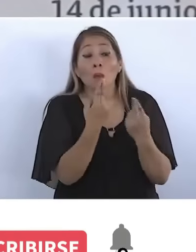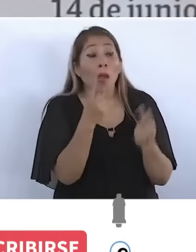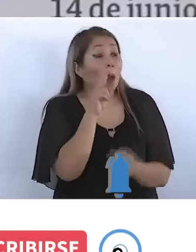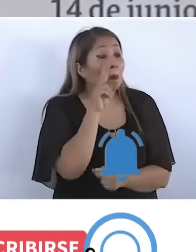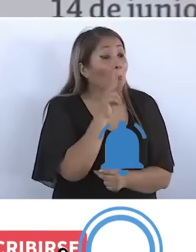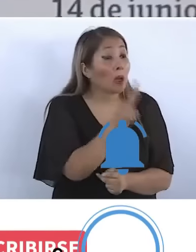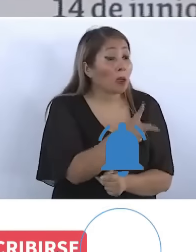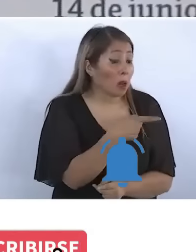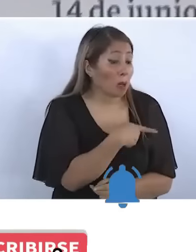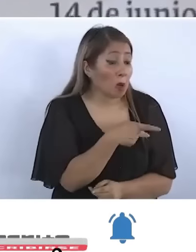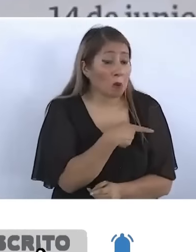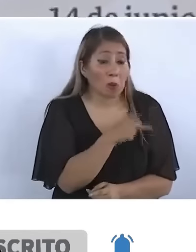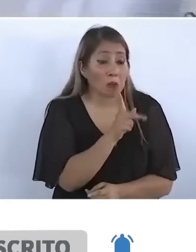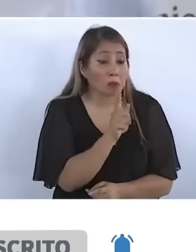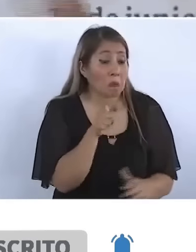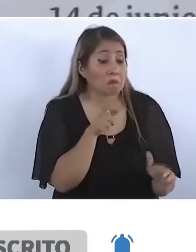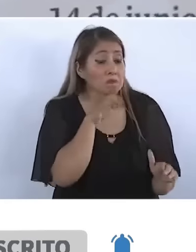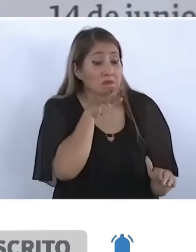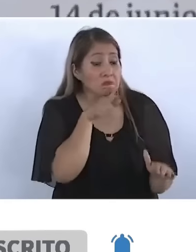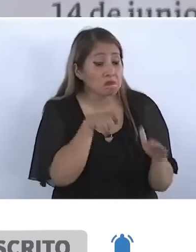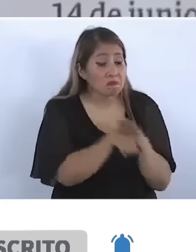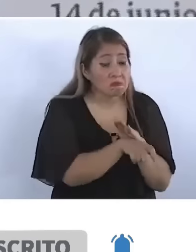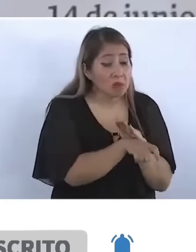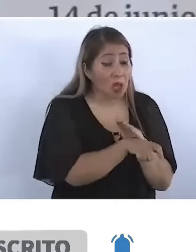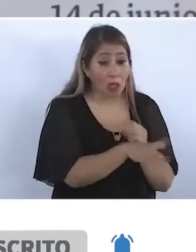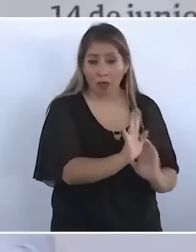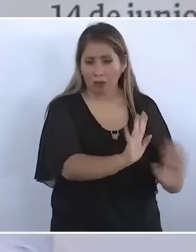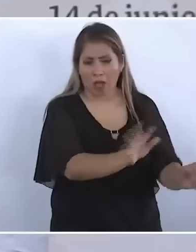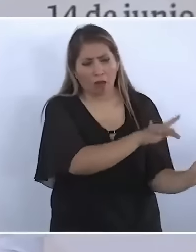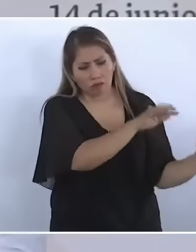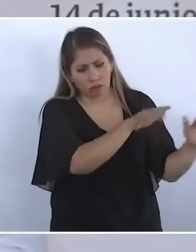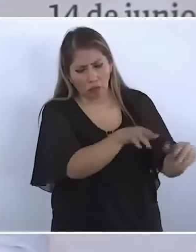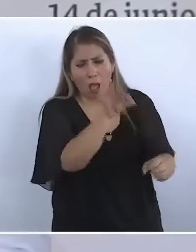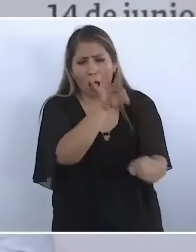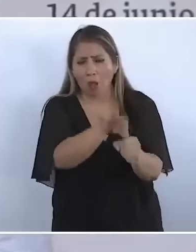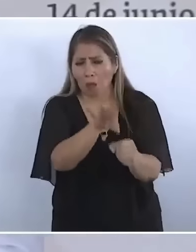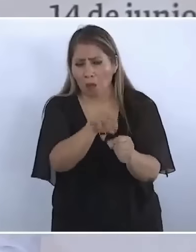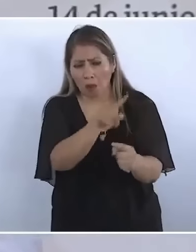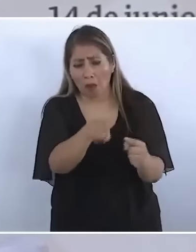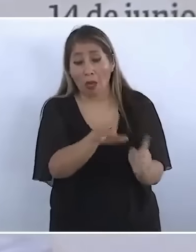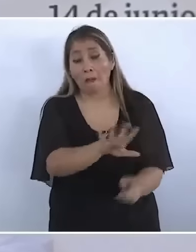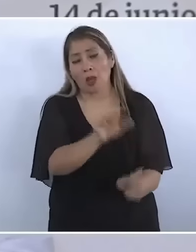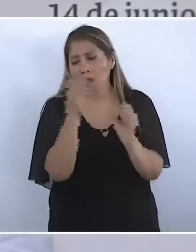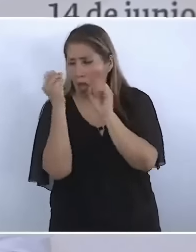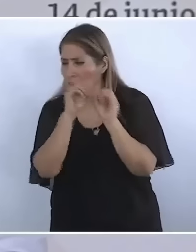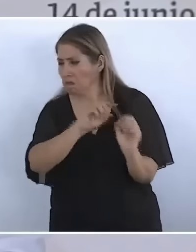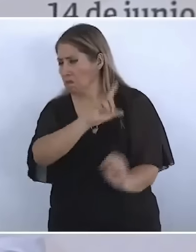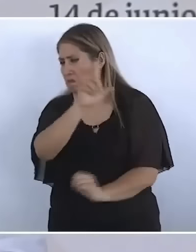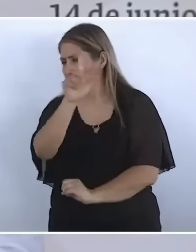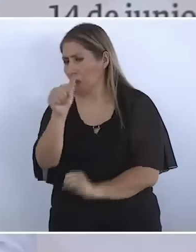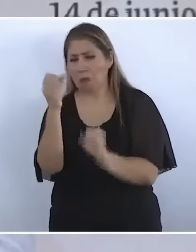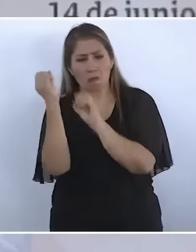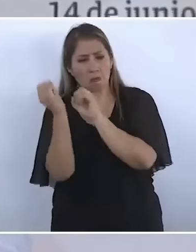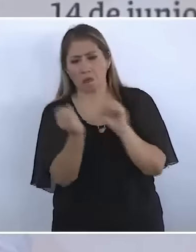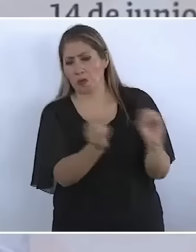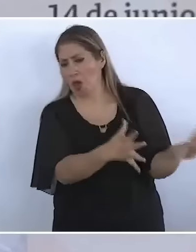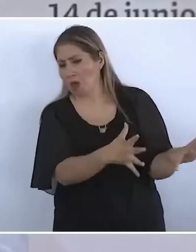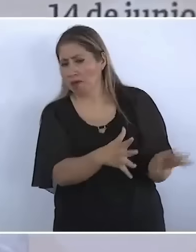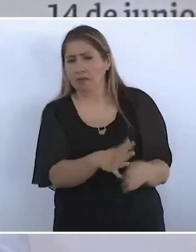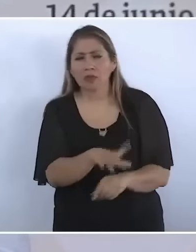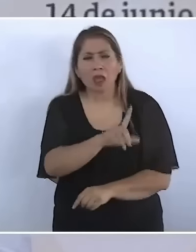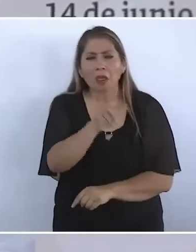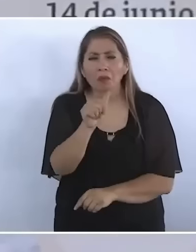con la pobreza del pueblo. Una vez que obtenían los votos, llegaban al gobierno y se olvidaban de la gente. No se les